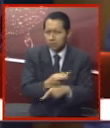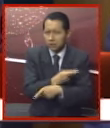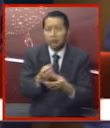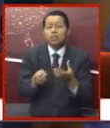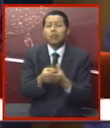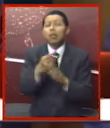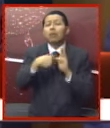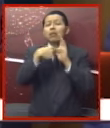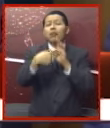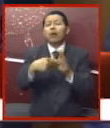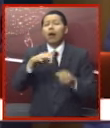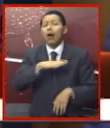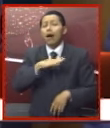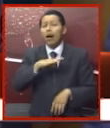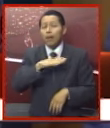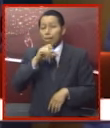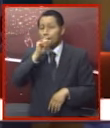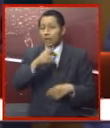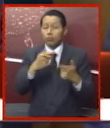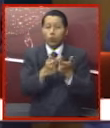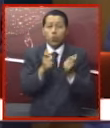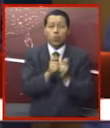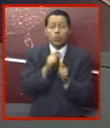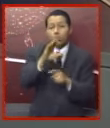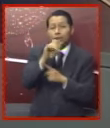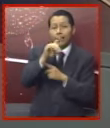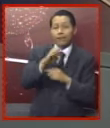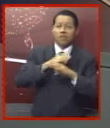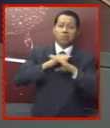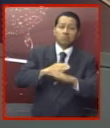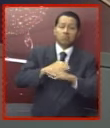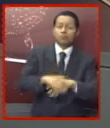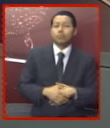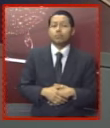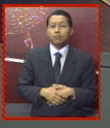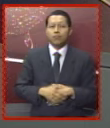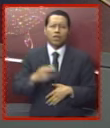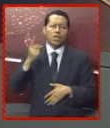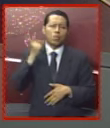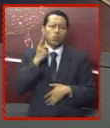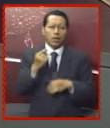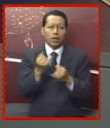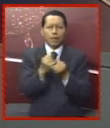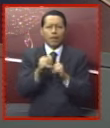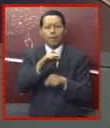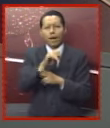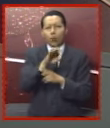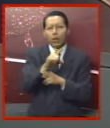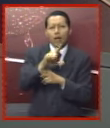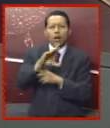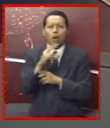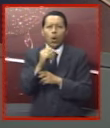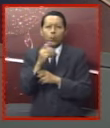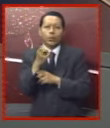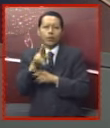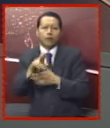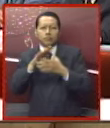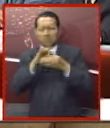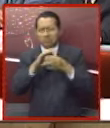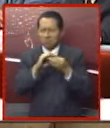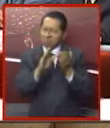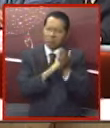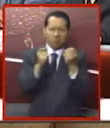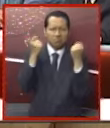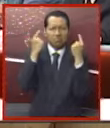luz la resistencia de una facción del magisterio. El diputado independiente Manuel Cloutier aplaudió la iniciativa de dar